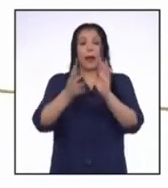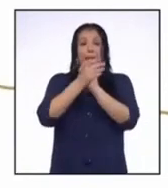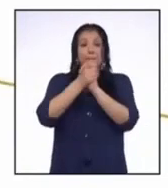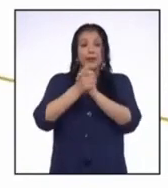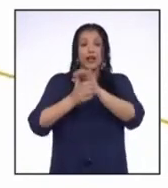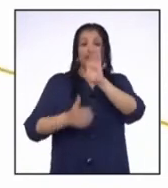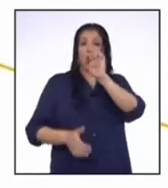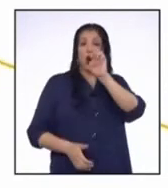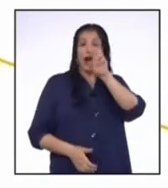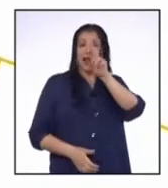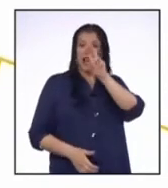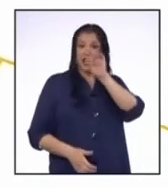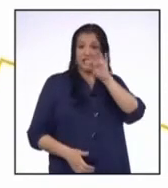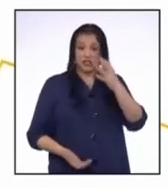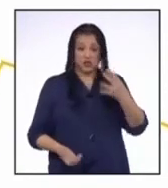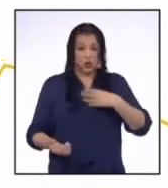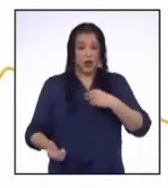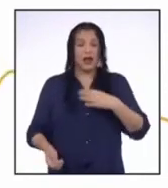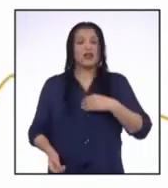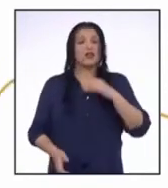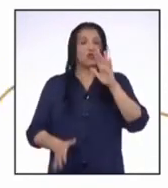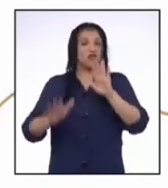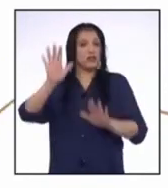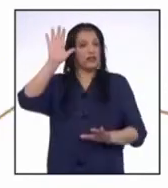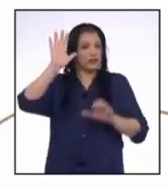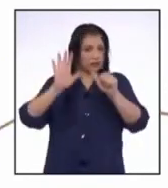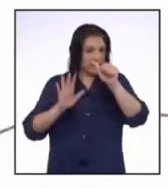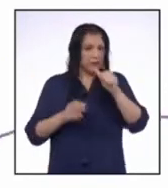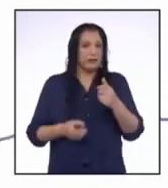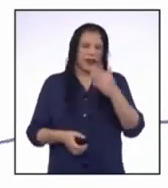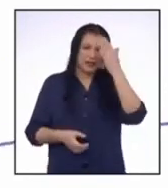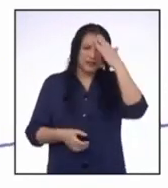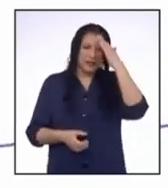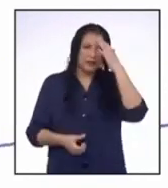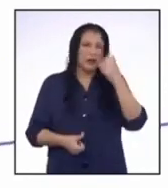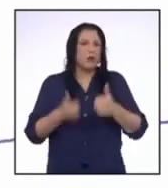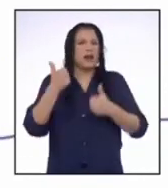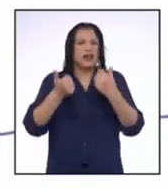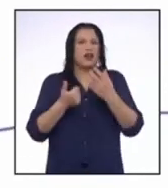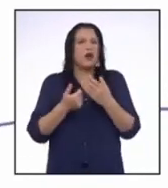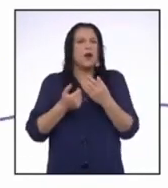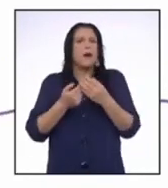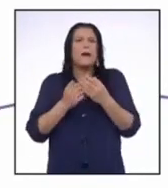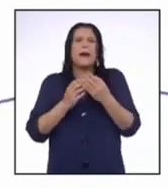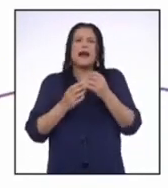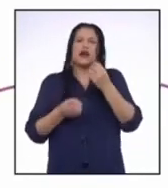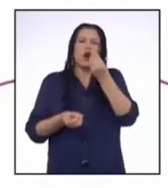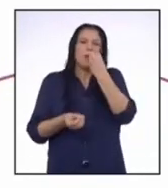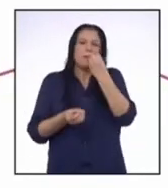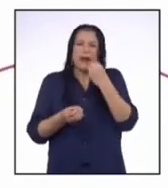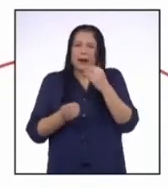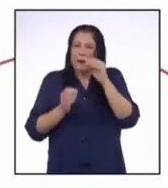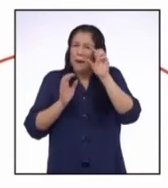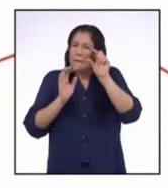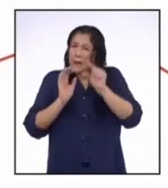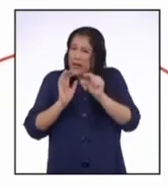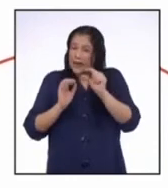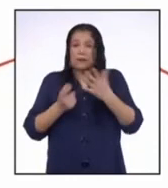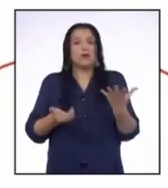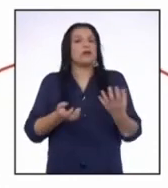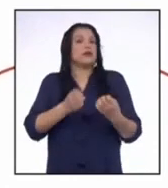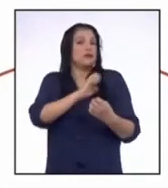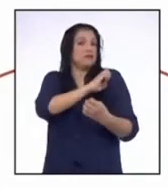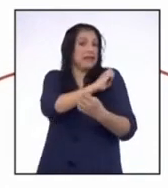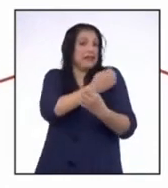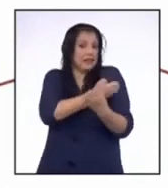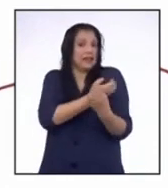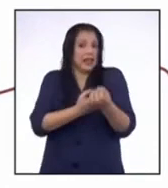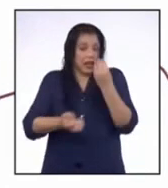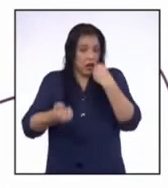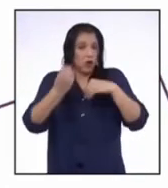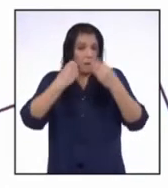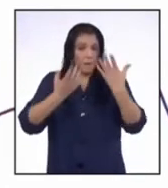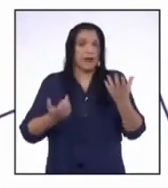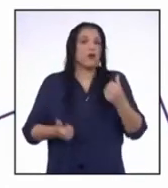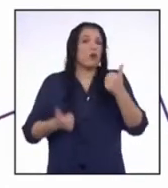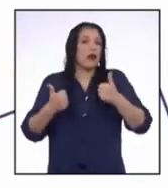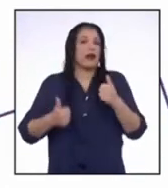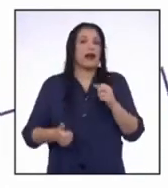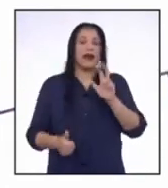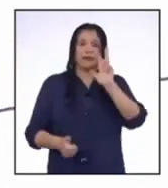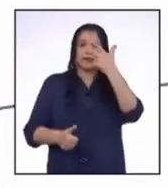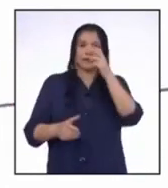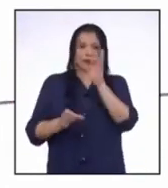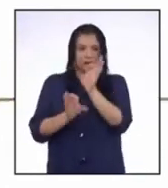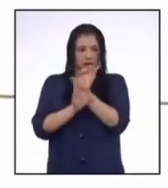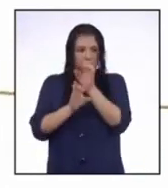Ernesto tiene 16 años. Para calcular el número mínimo de calorías que necesita su organismo, debemos usar la tercera